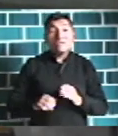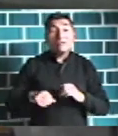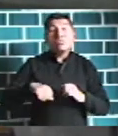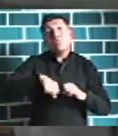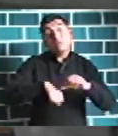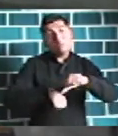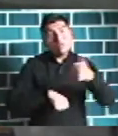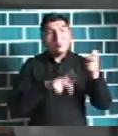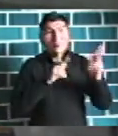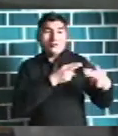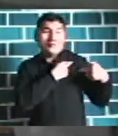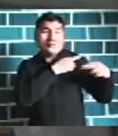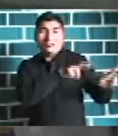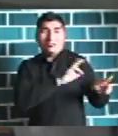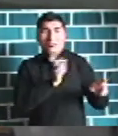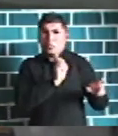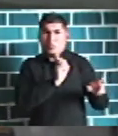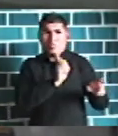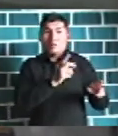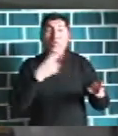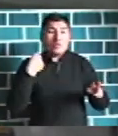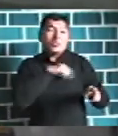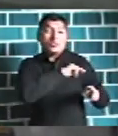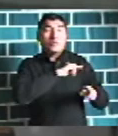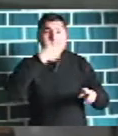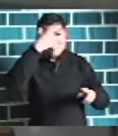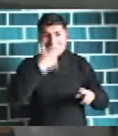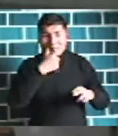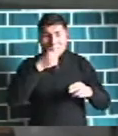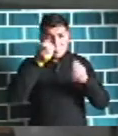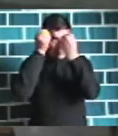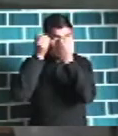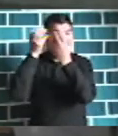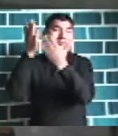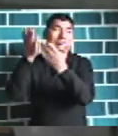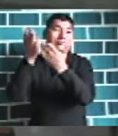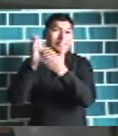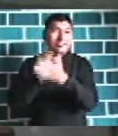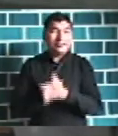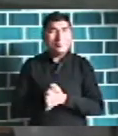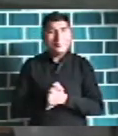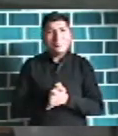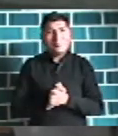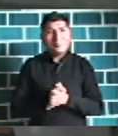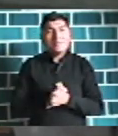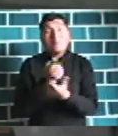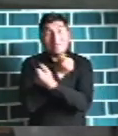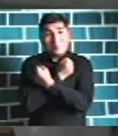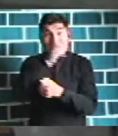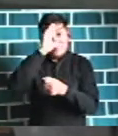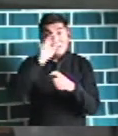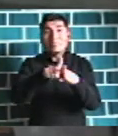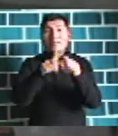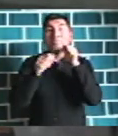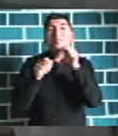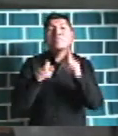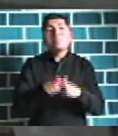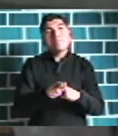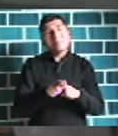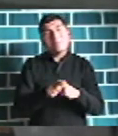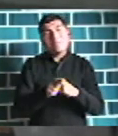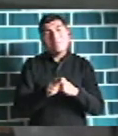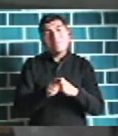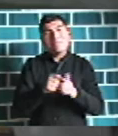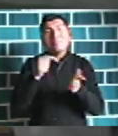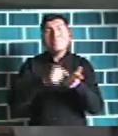otros sino que nosotros lo cumplamos queridos hermanos qué